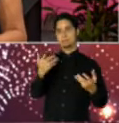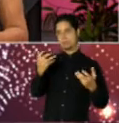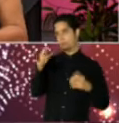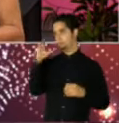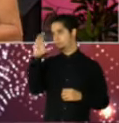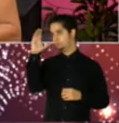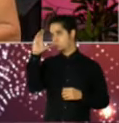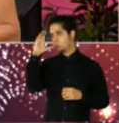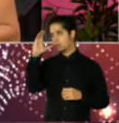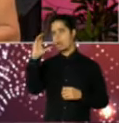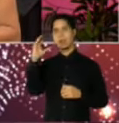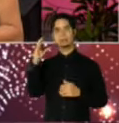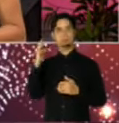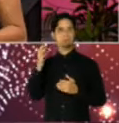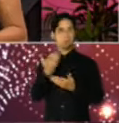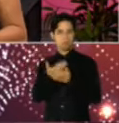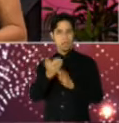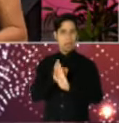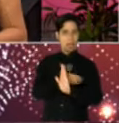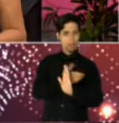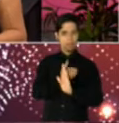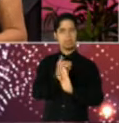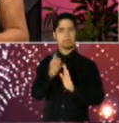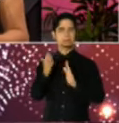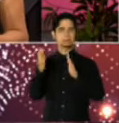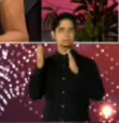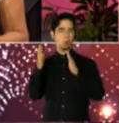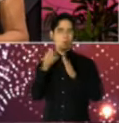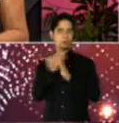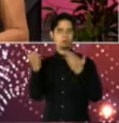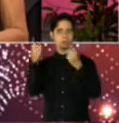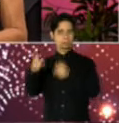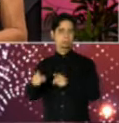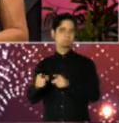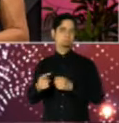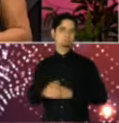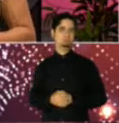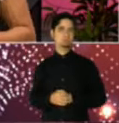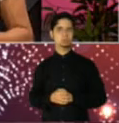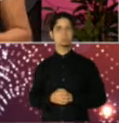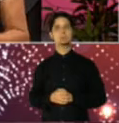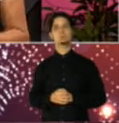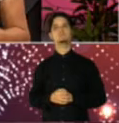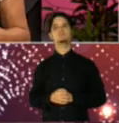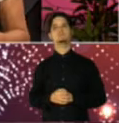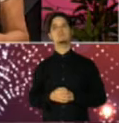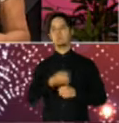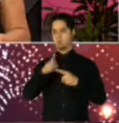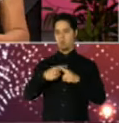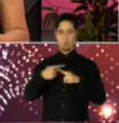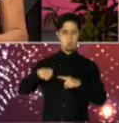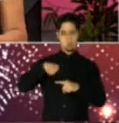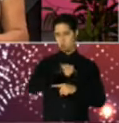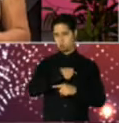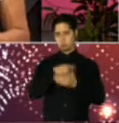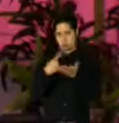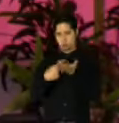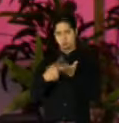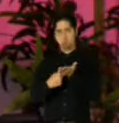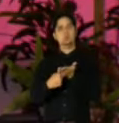de que lleguen esos días de cierre. O sea, quizás ha sido eso. Cuando hablamos, ¿verdad?, de esa ansiedad y de esa